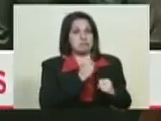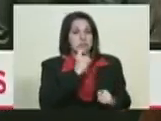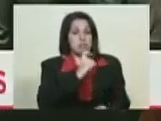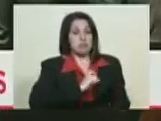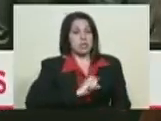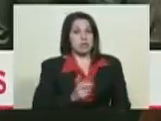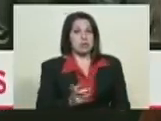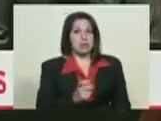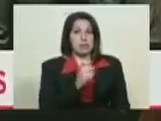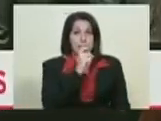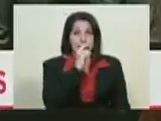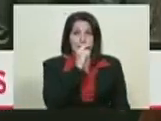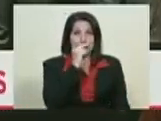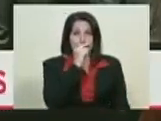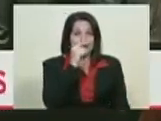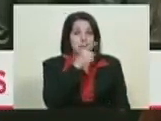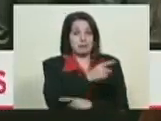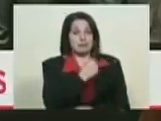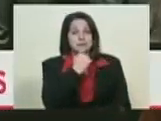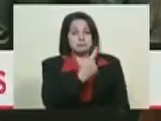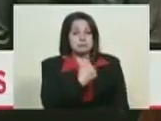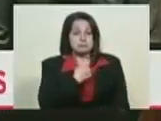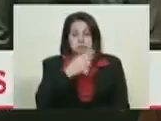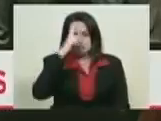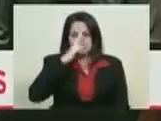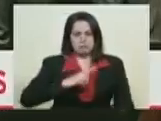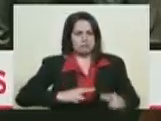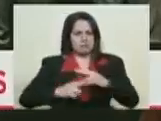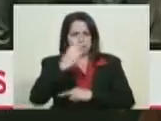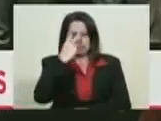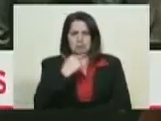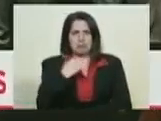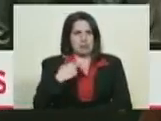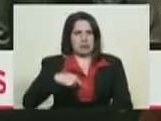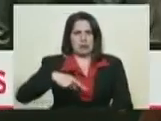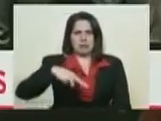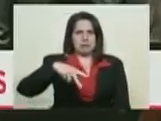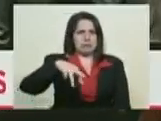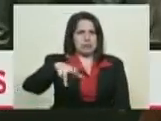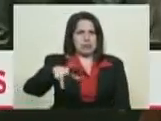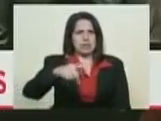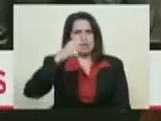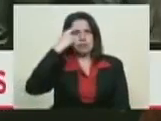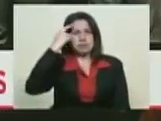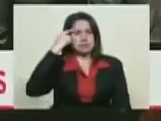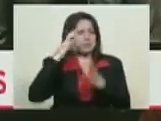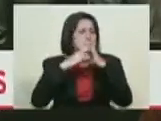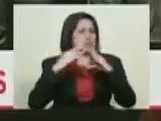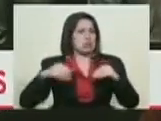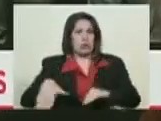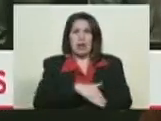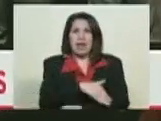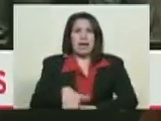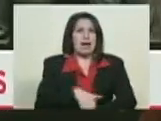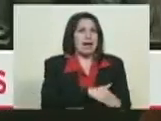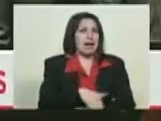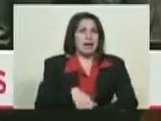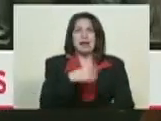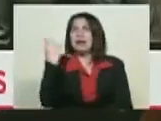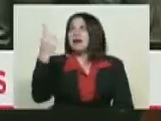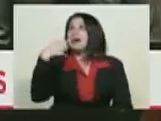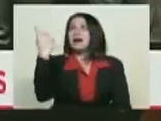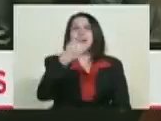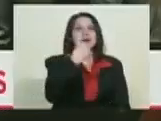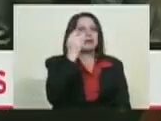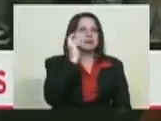que decirlo, yo soy un hombre humilde de la calle, de a pie. Yo me sé todas las calles y vericuetos de todas estas avenidas que